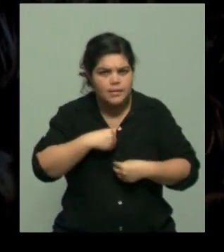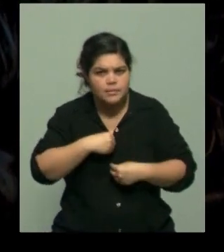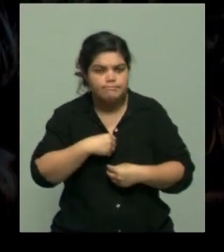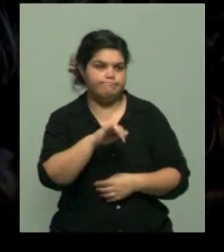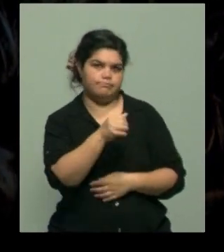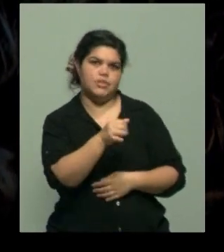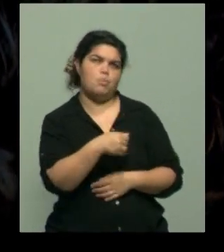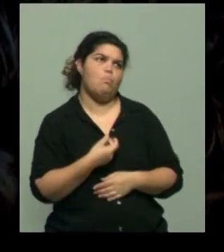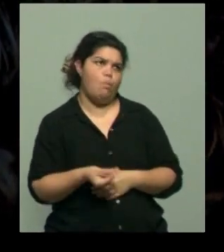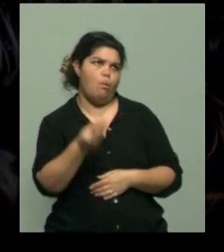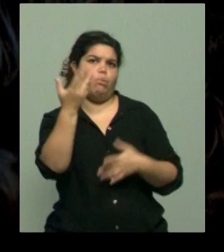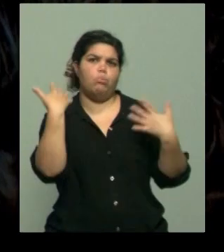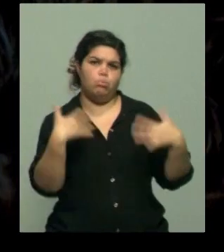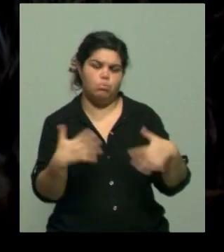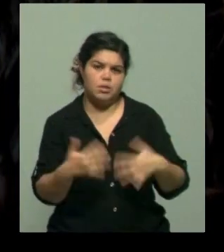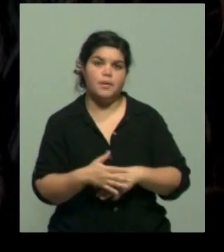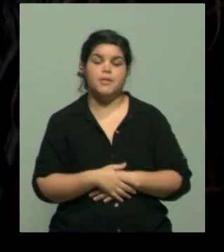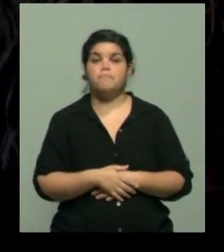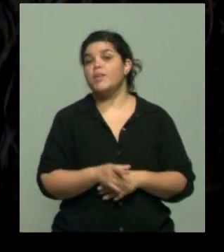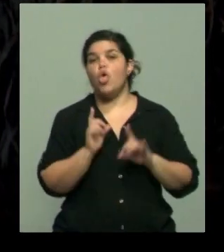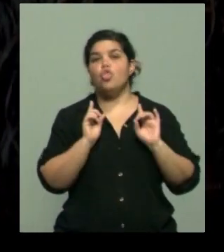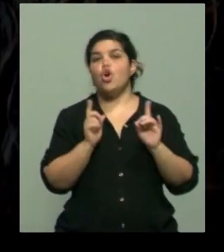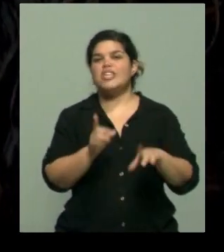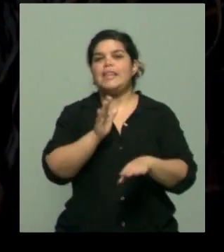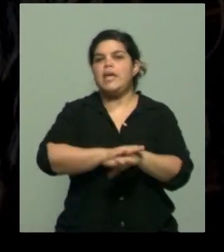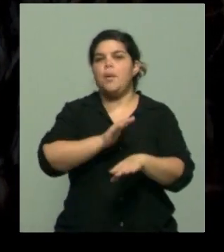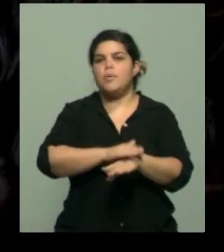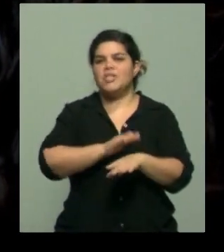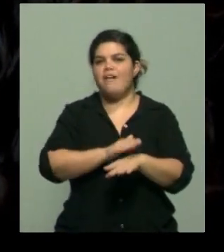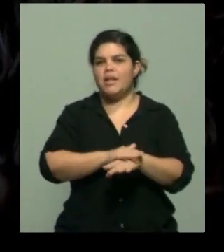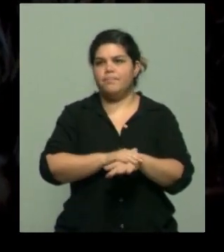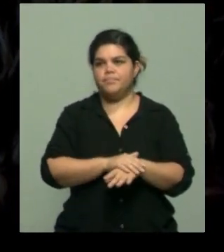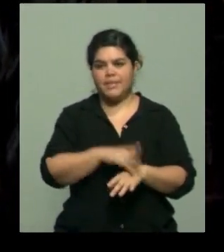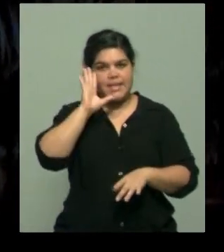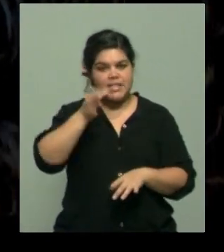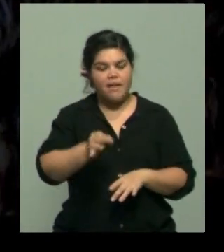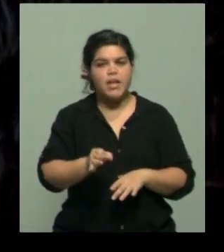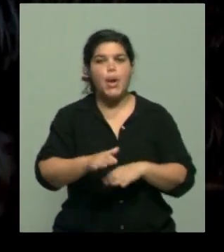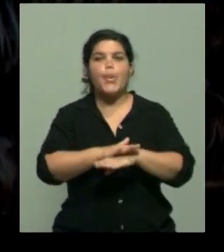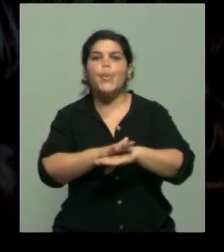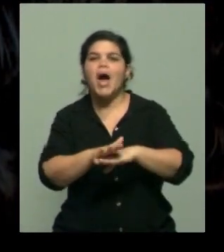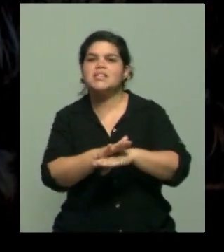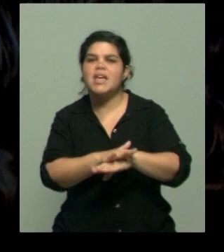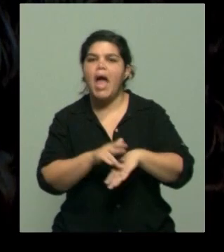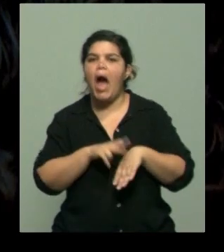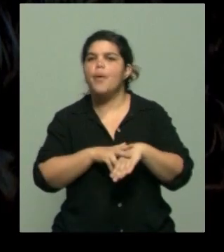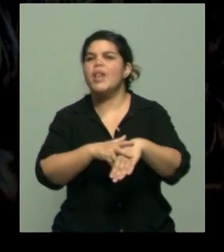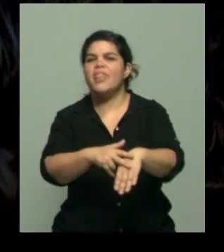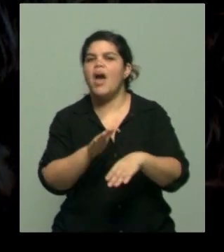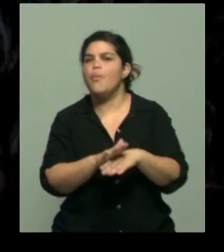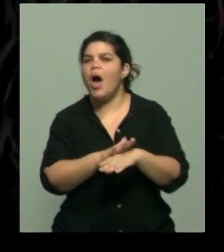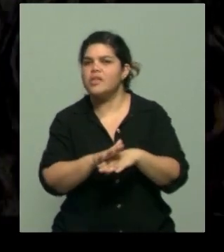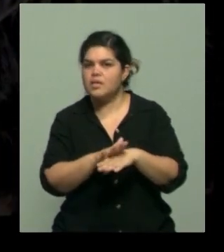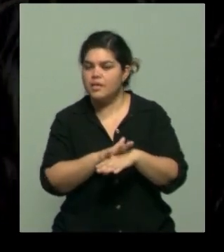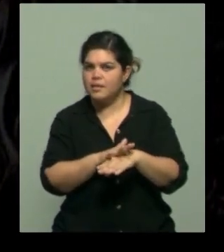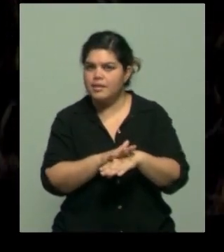muchas veces, pero esa es la estrategia del docente. El docente, vos tenés que tomar cuál es la competencia de base o cuáles son los contenidos de